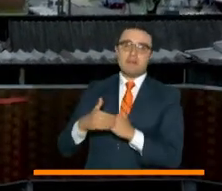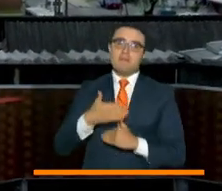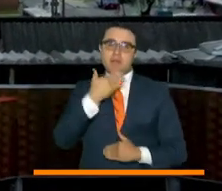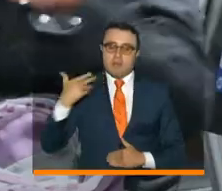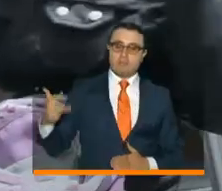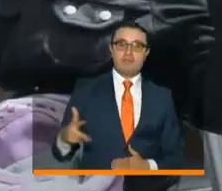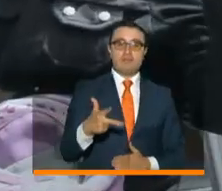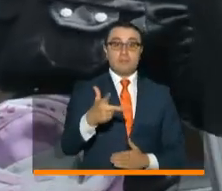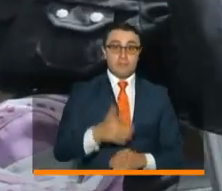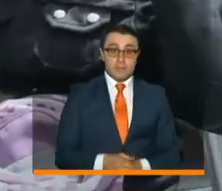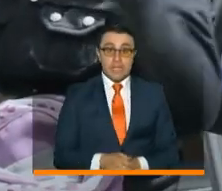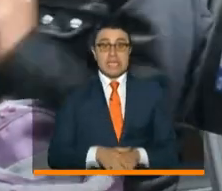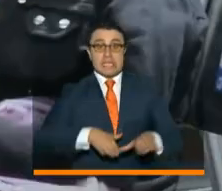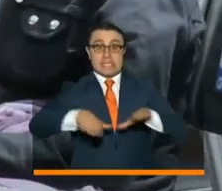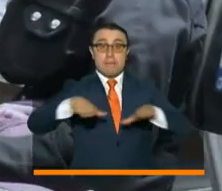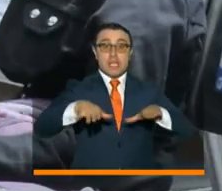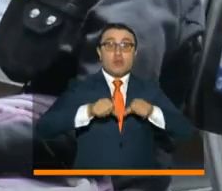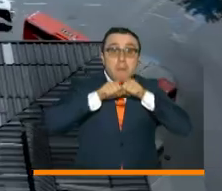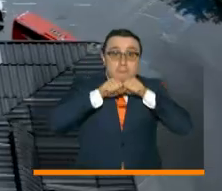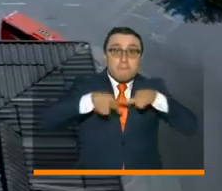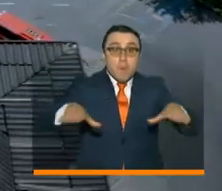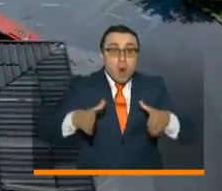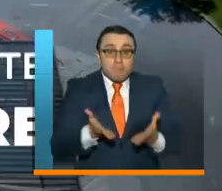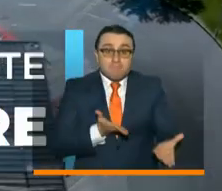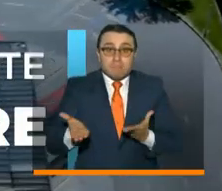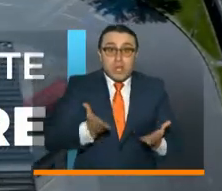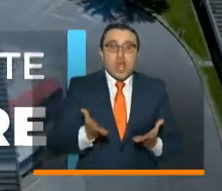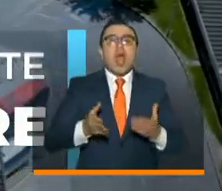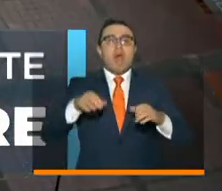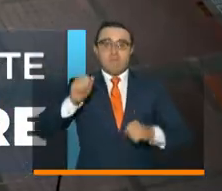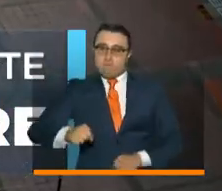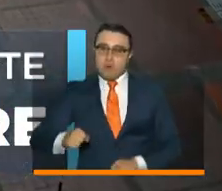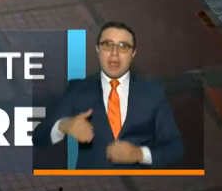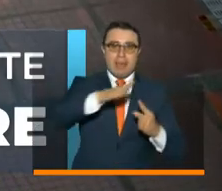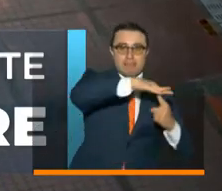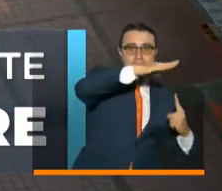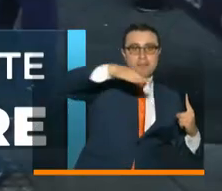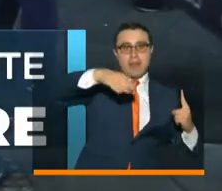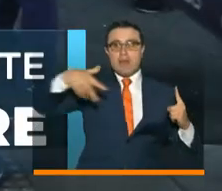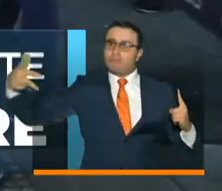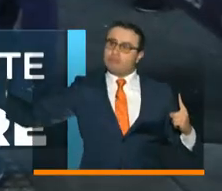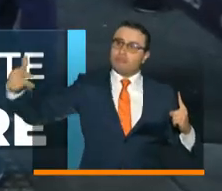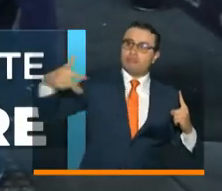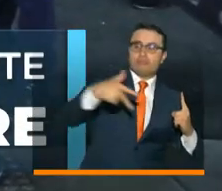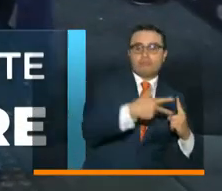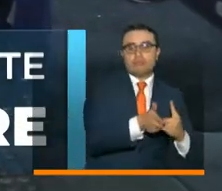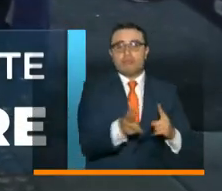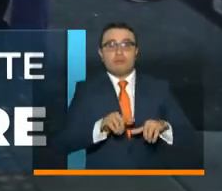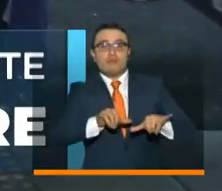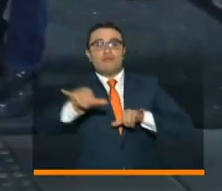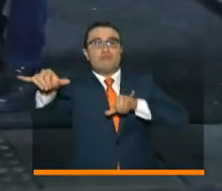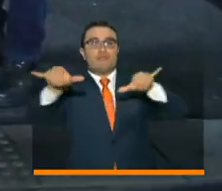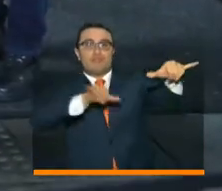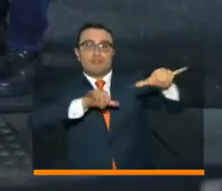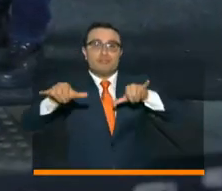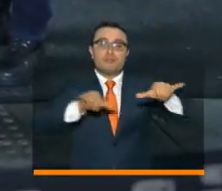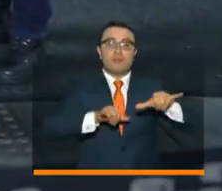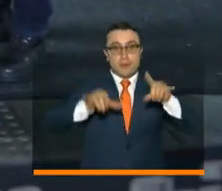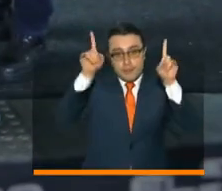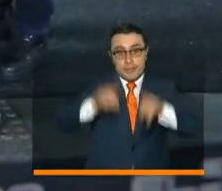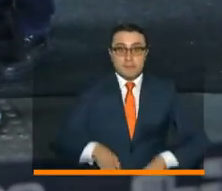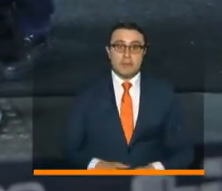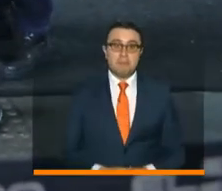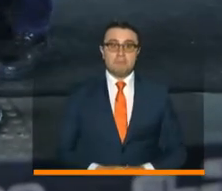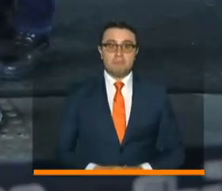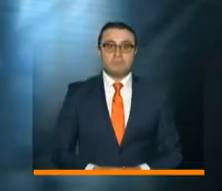de servicio público podrán movilizar personas desde y hacia las terminales de transporte aéreo o terrestre. Retire todos